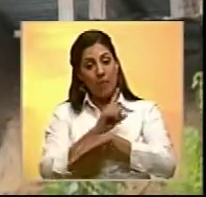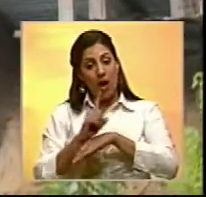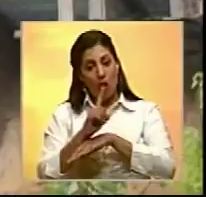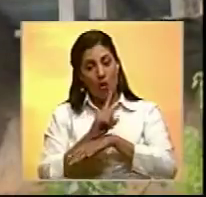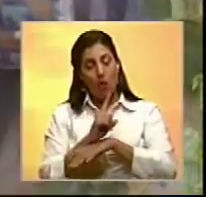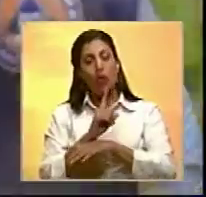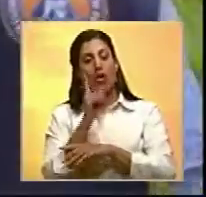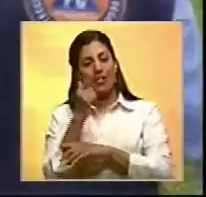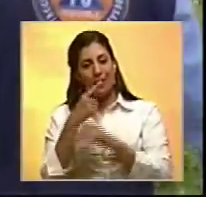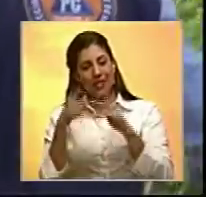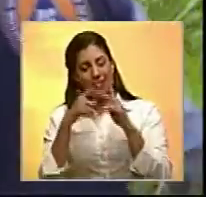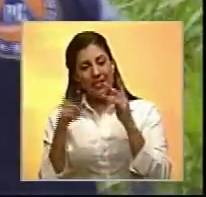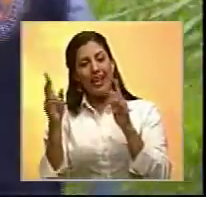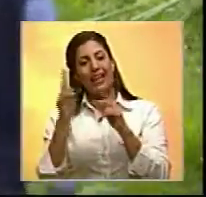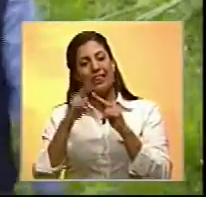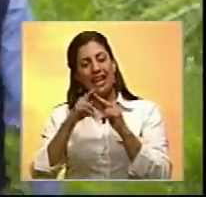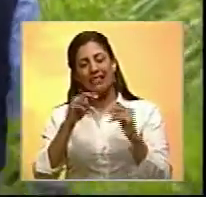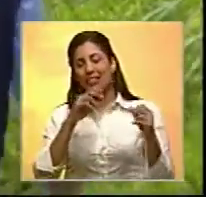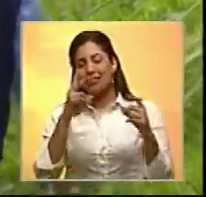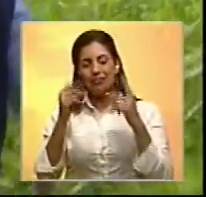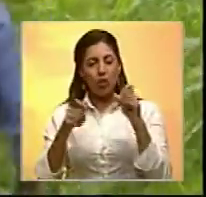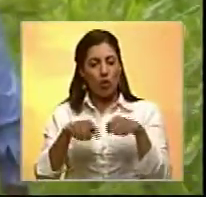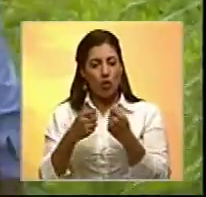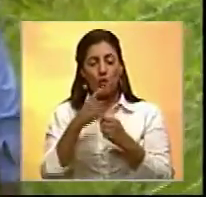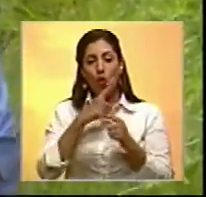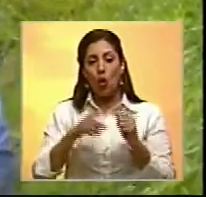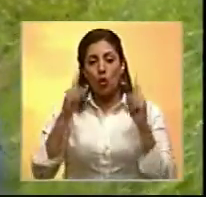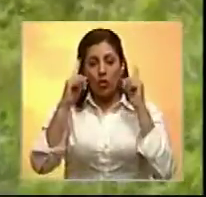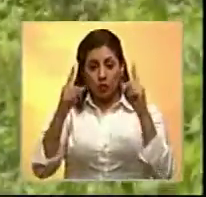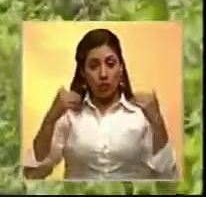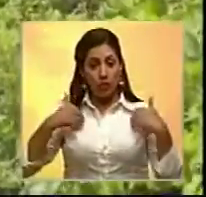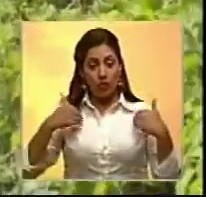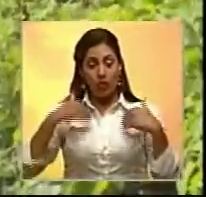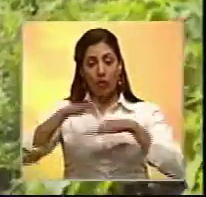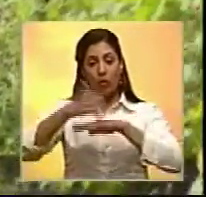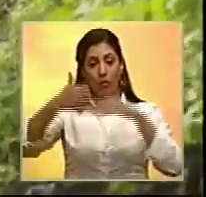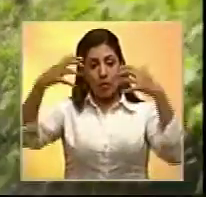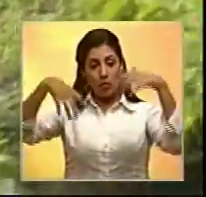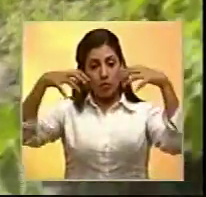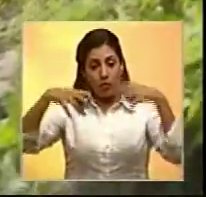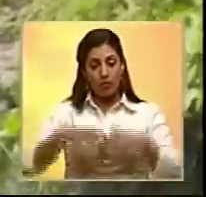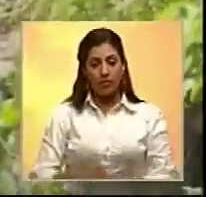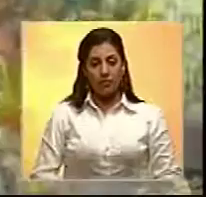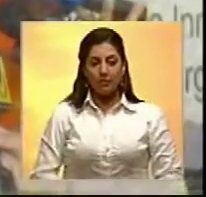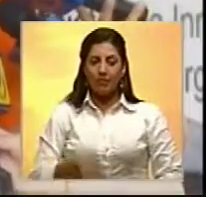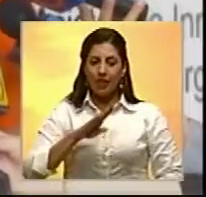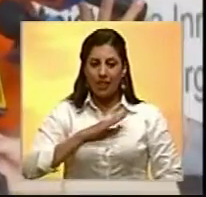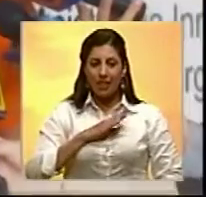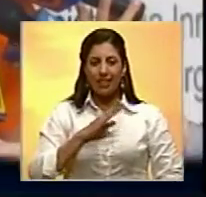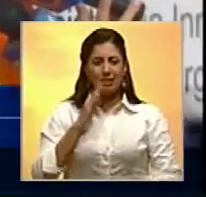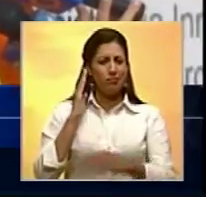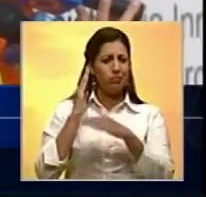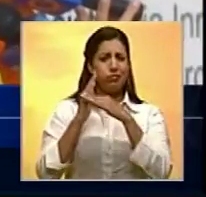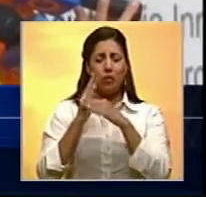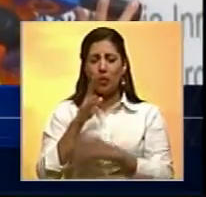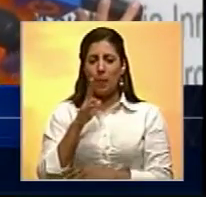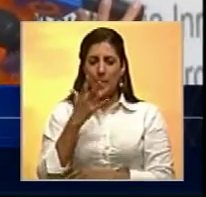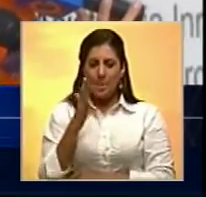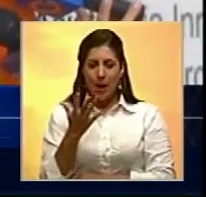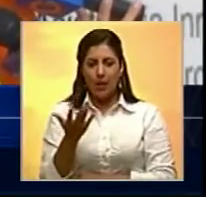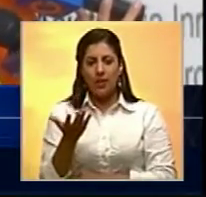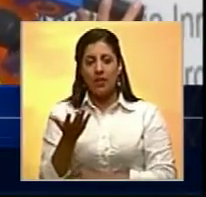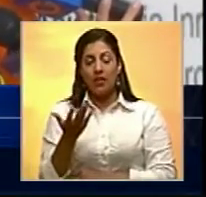varias zonas de Táchira resultaron anegadas, así como carreteras afectadas por las lluvias. Tenemos una obstrucción parcial